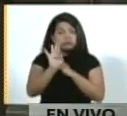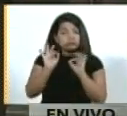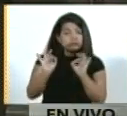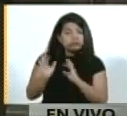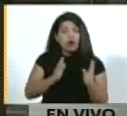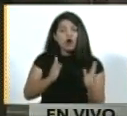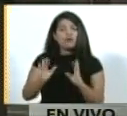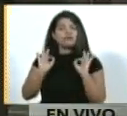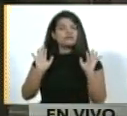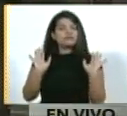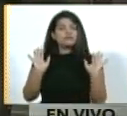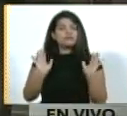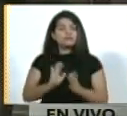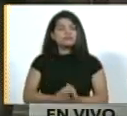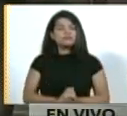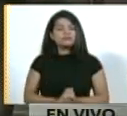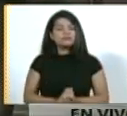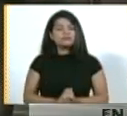interno.